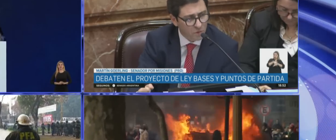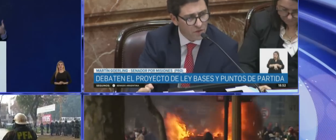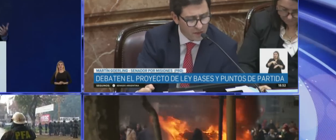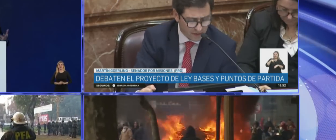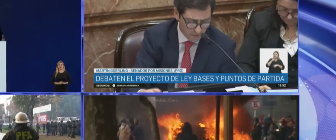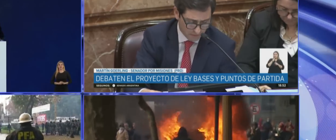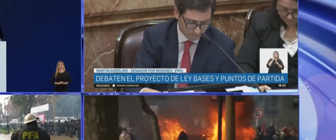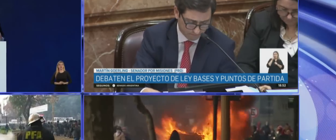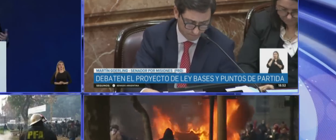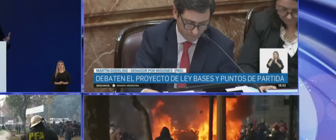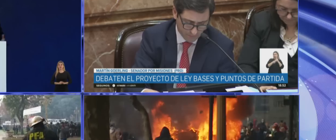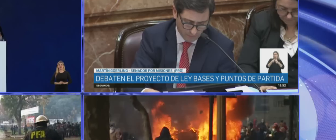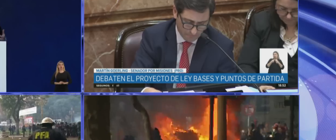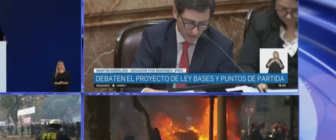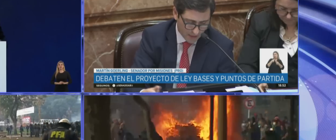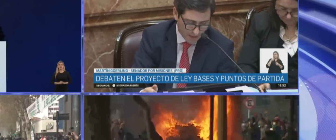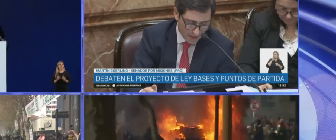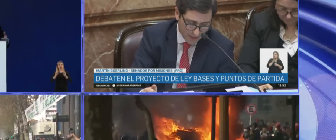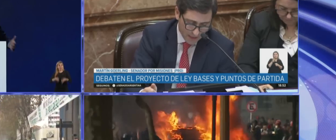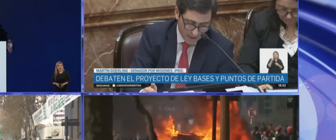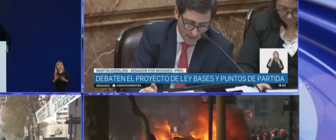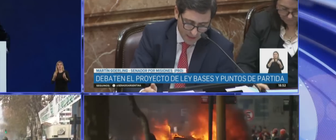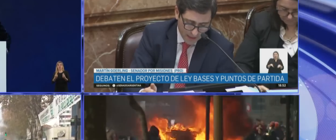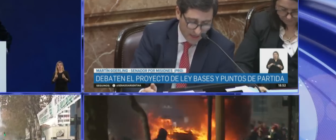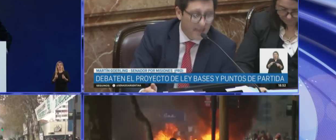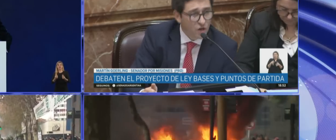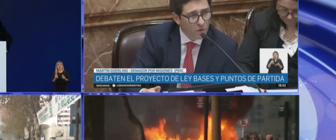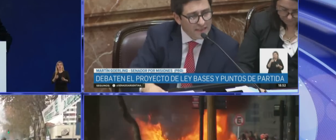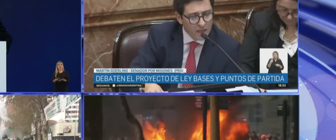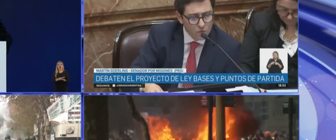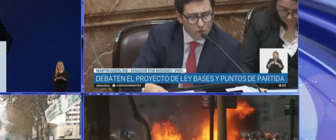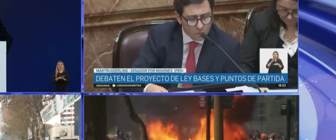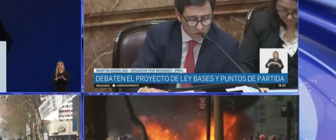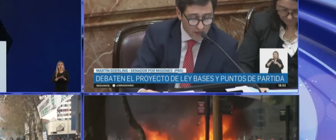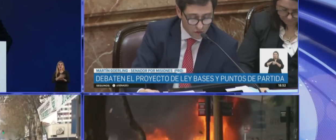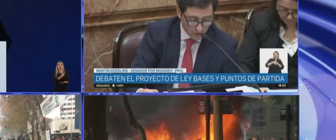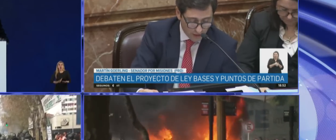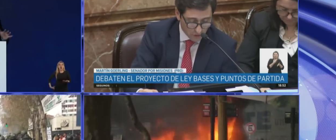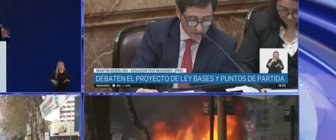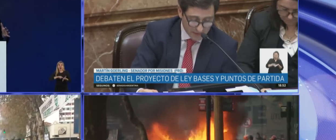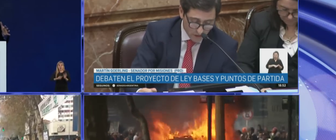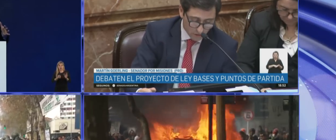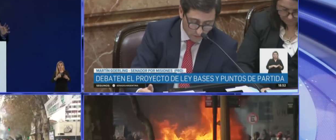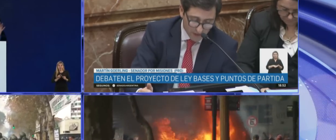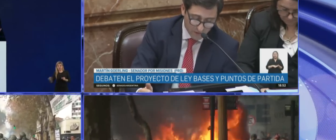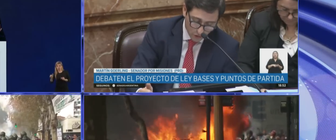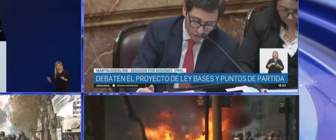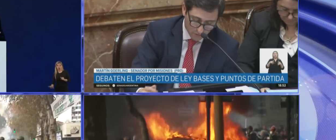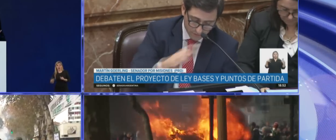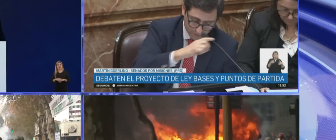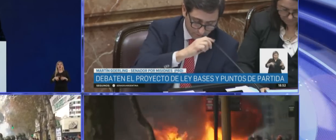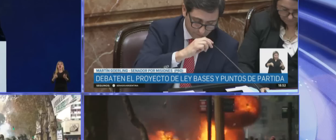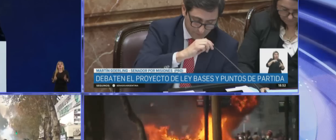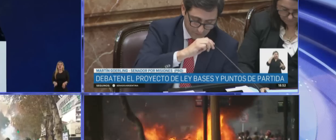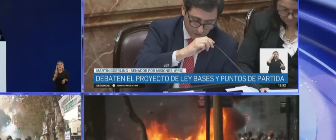que queda, básicamente, la gran parte está con el gobierno de la ciudad. Por lo tanto,